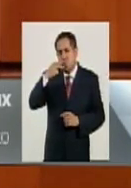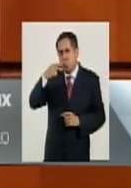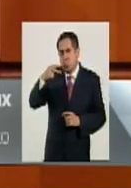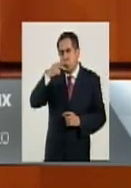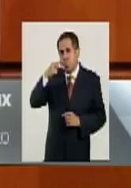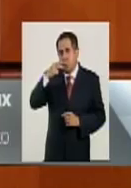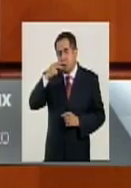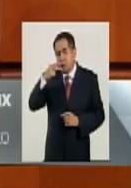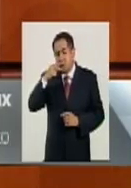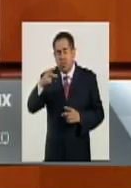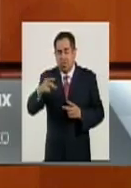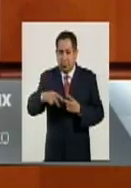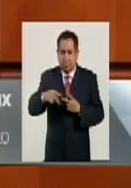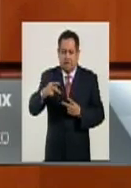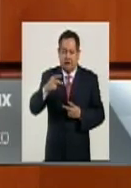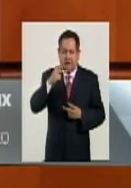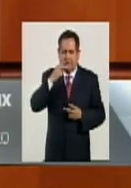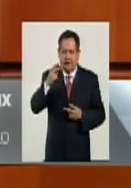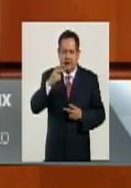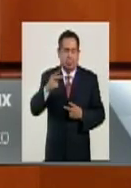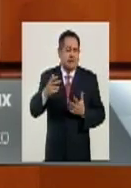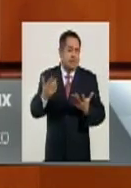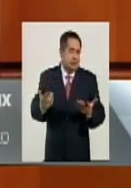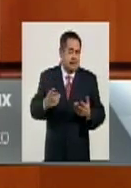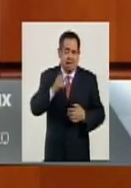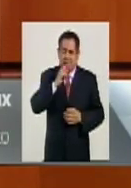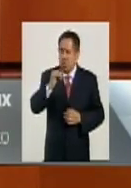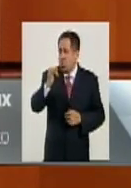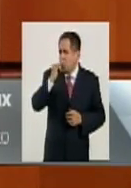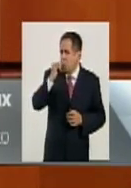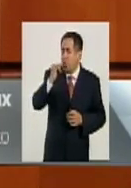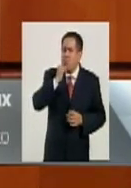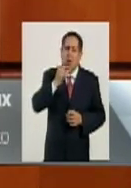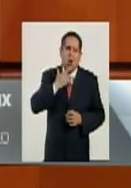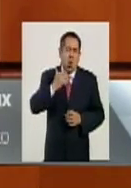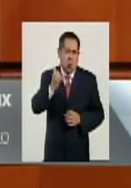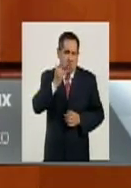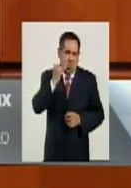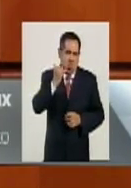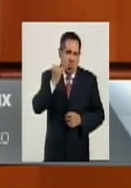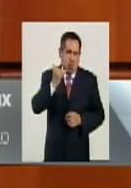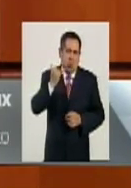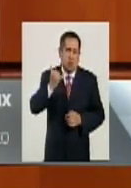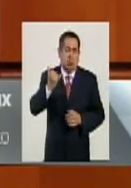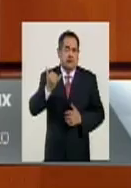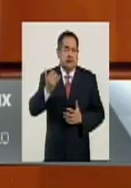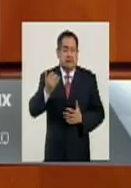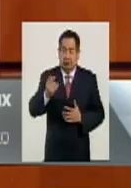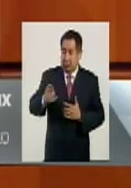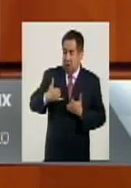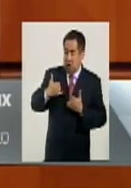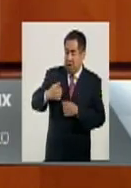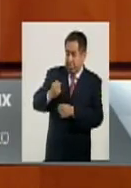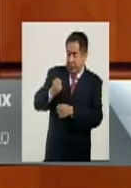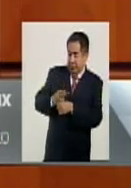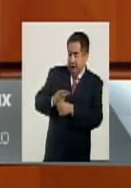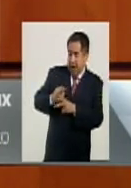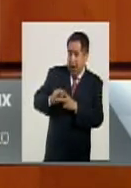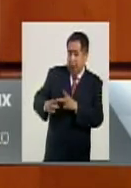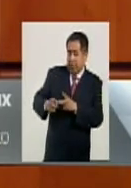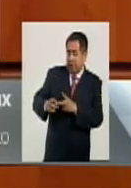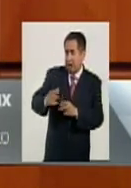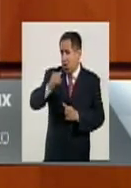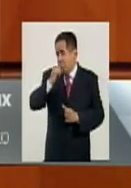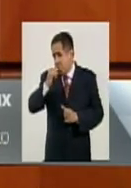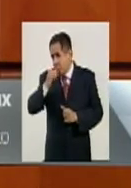y el caso también del consumo de alcohol. Entre más temprana empiece la ingesta y